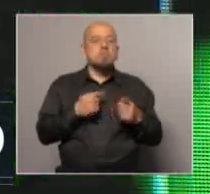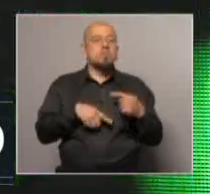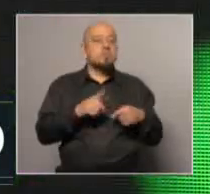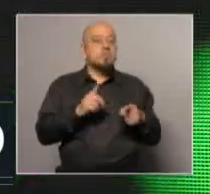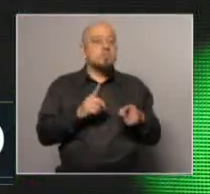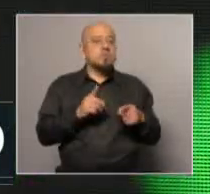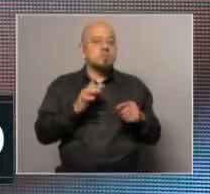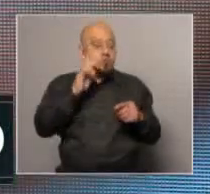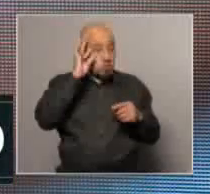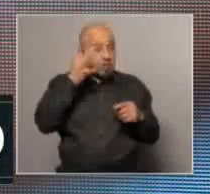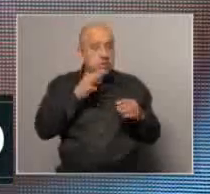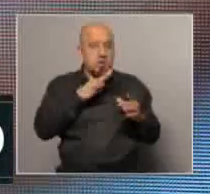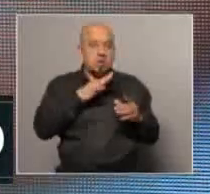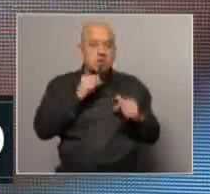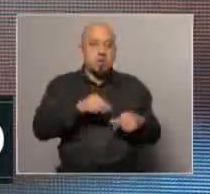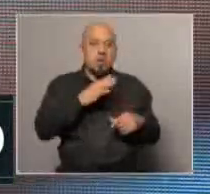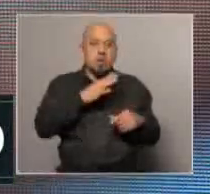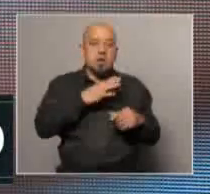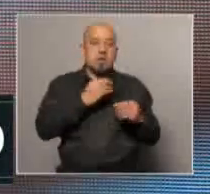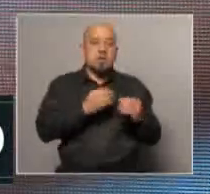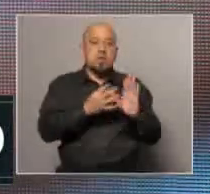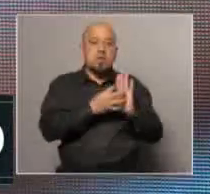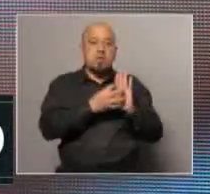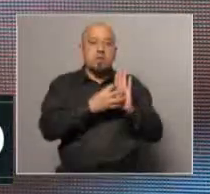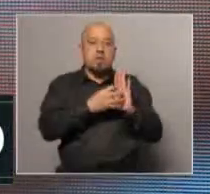bueno, yo creo que estamos con muchos hechos simbólicos y es momento de